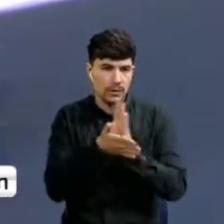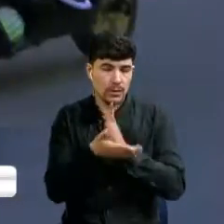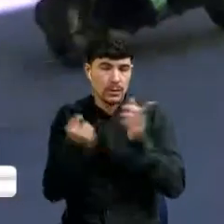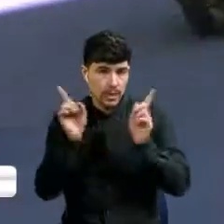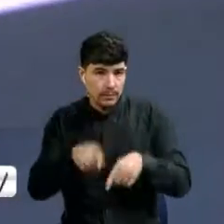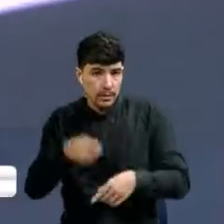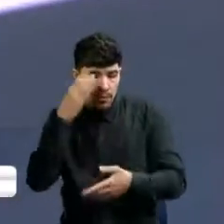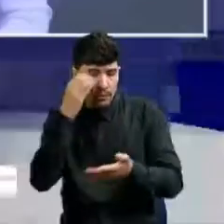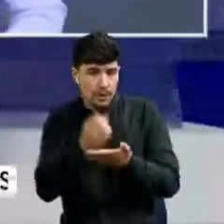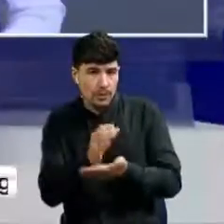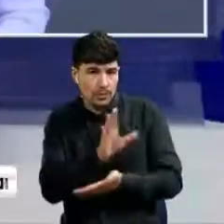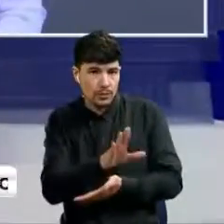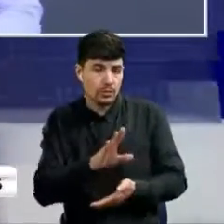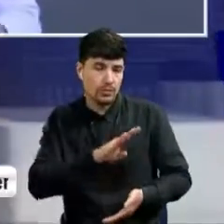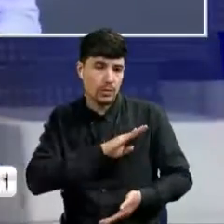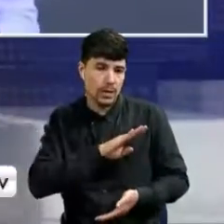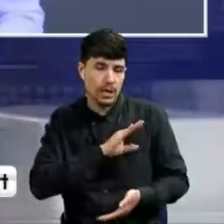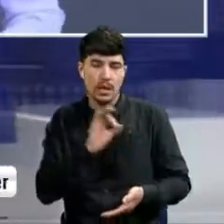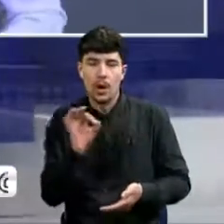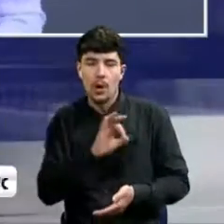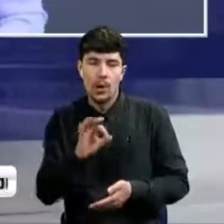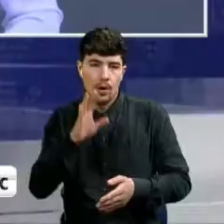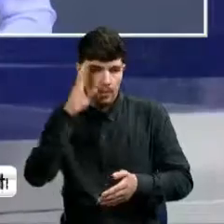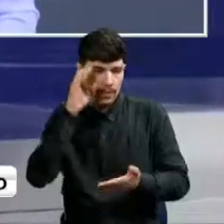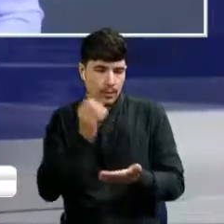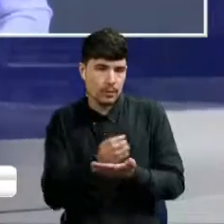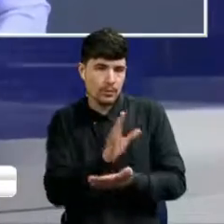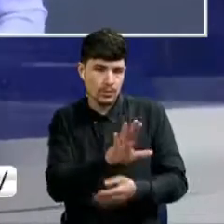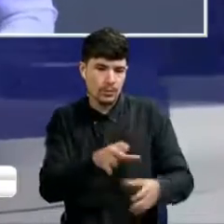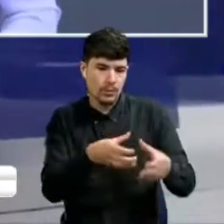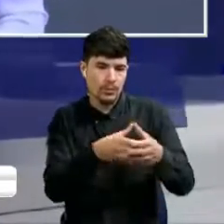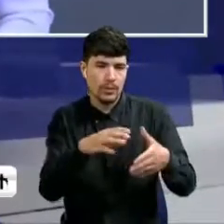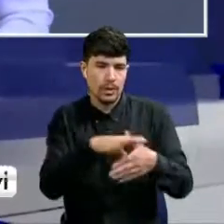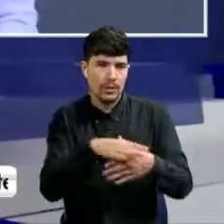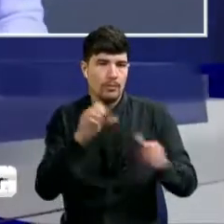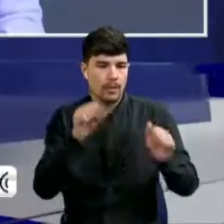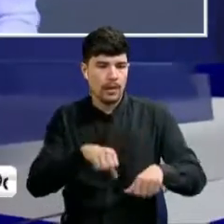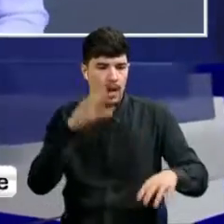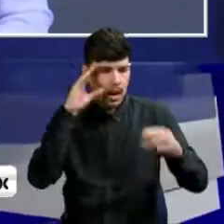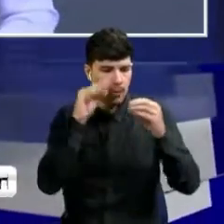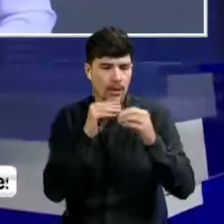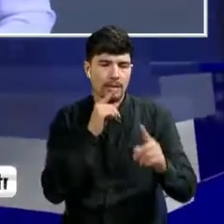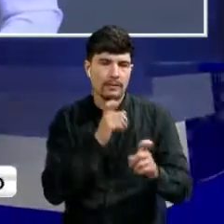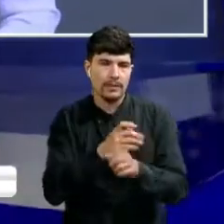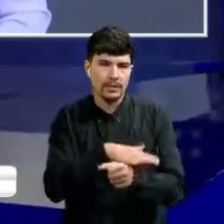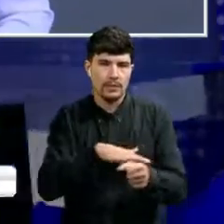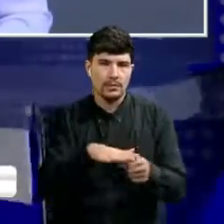autoridades y también el gremio taxista para que se pongan de acuerdo en esta difícil situación. Pues esa es toda la